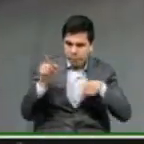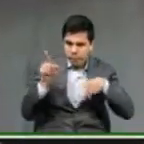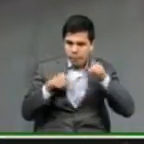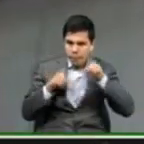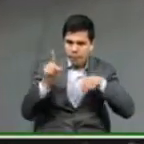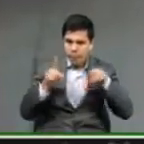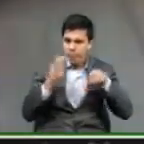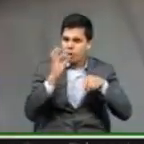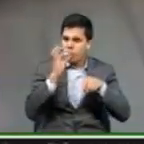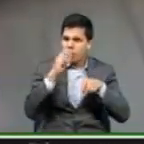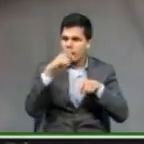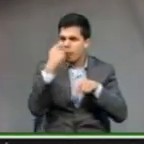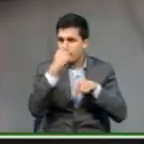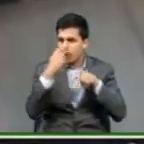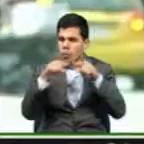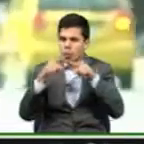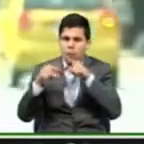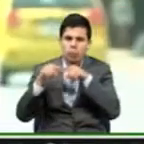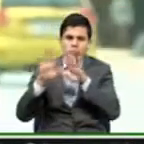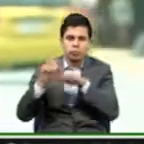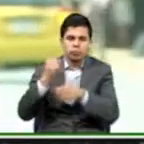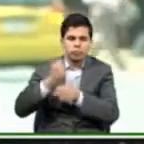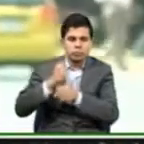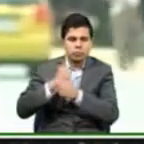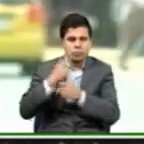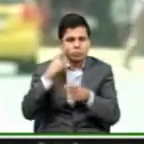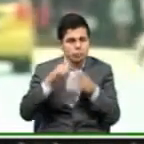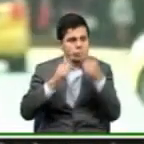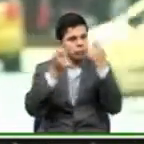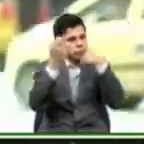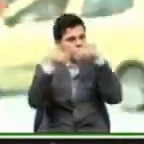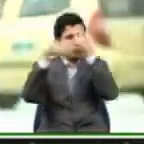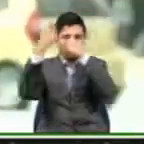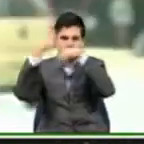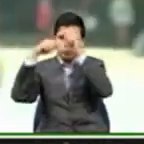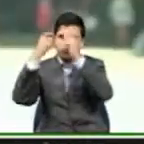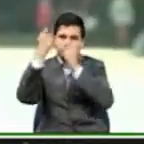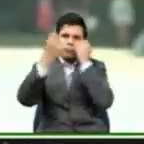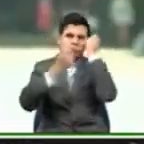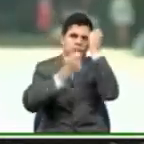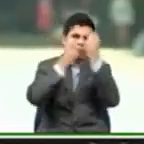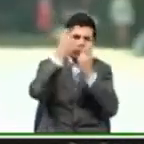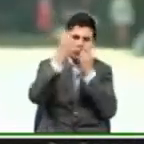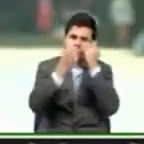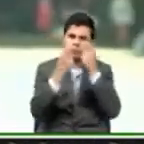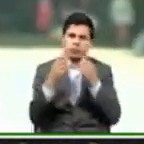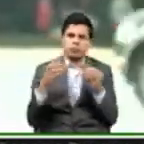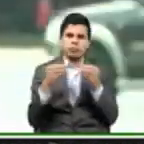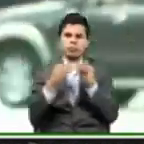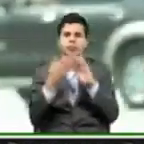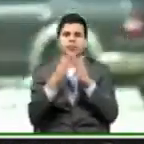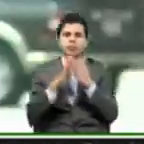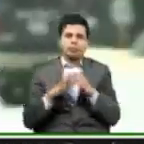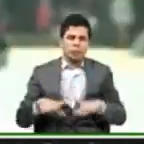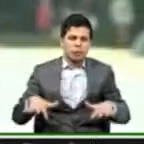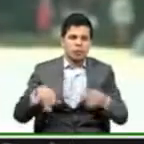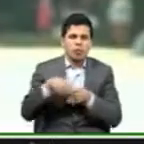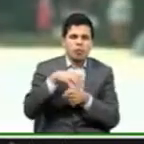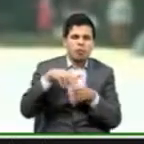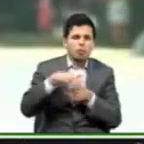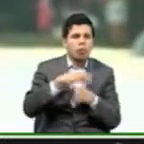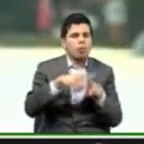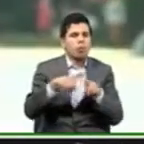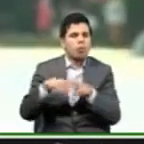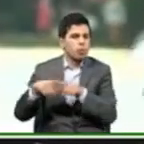al narcotráfico para lograr distribuir los estupefacientes en la zona de frontera y también en las comunas de la capital norte